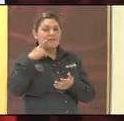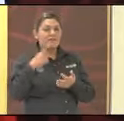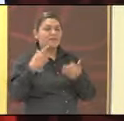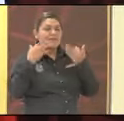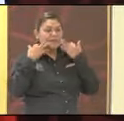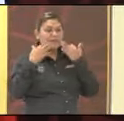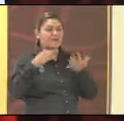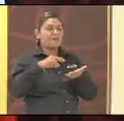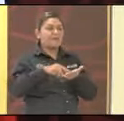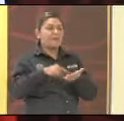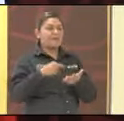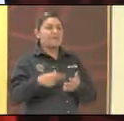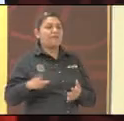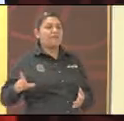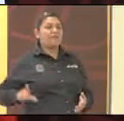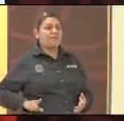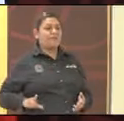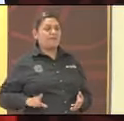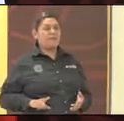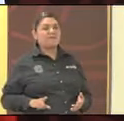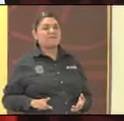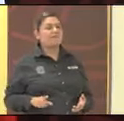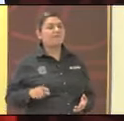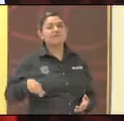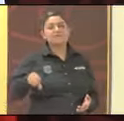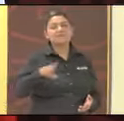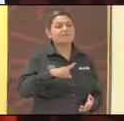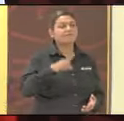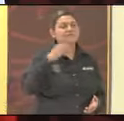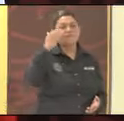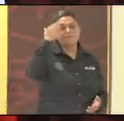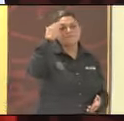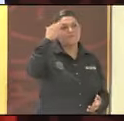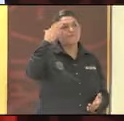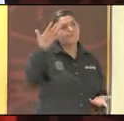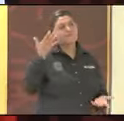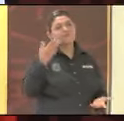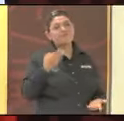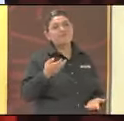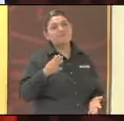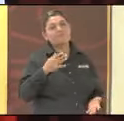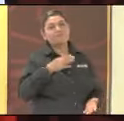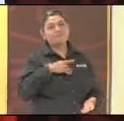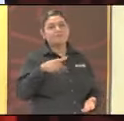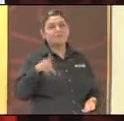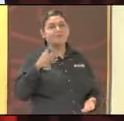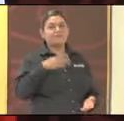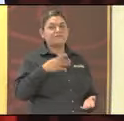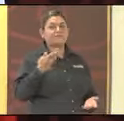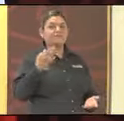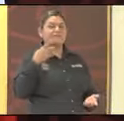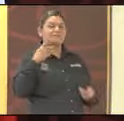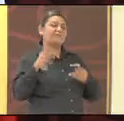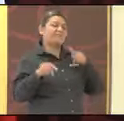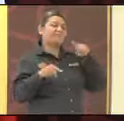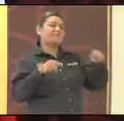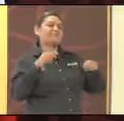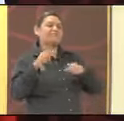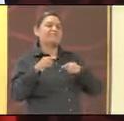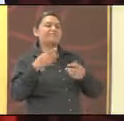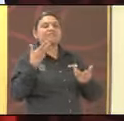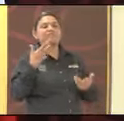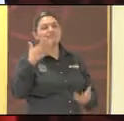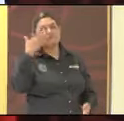honor. Ya no se dan cuenta de todo eso. Pero bueno, cuando se trata de hablar por hablar, pues ya